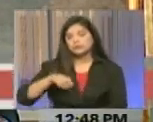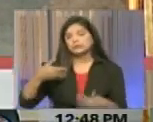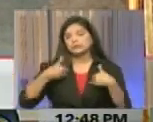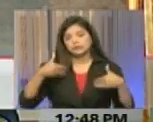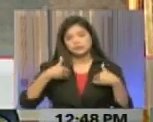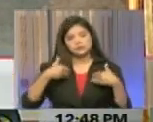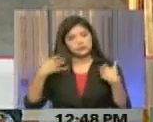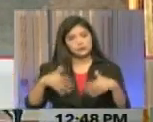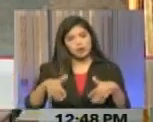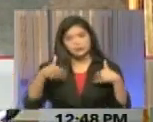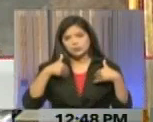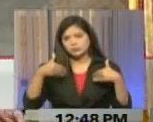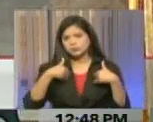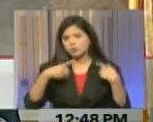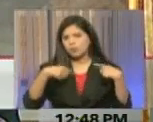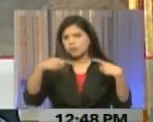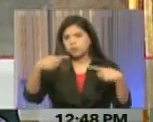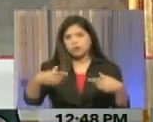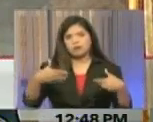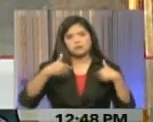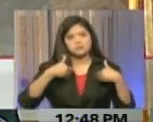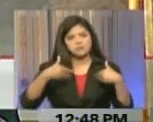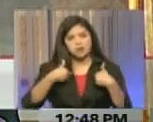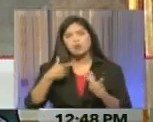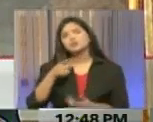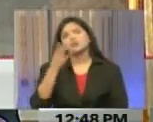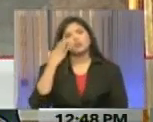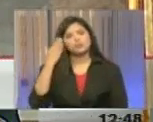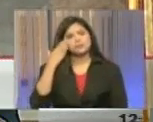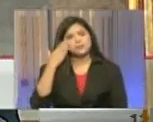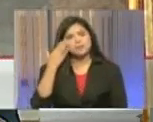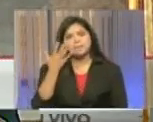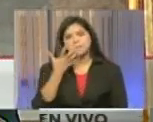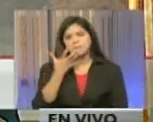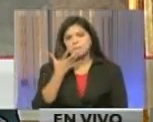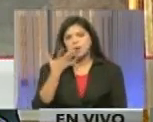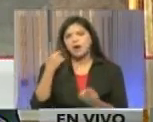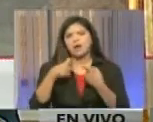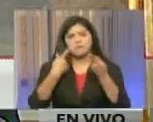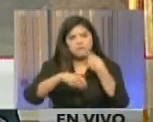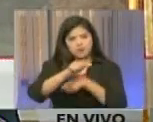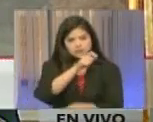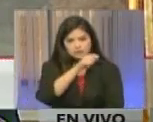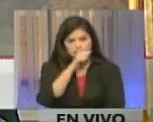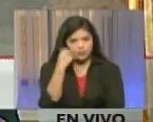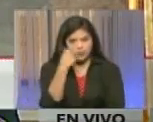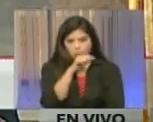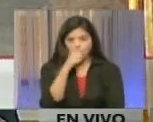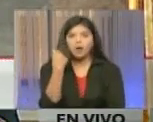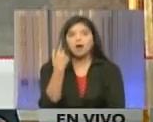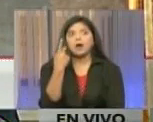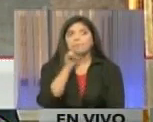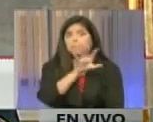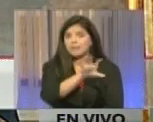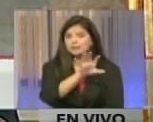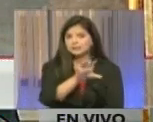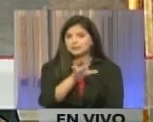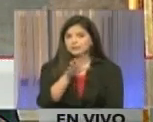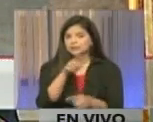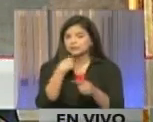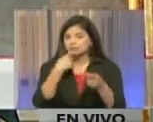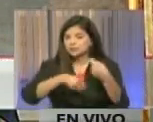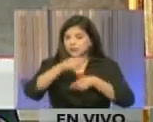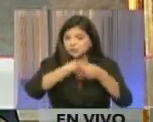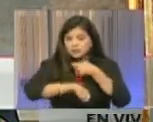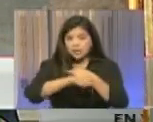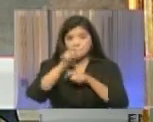víctimas de, como saben, el delito del narcotráfico. Somos países puente de los grandes